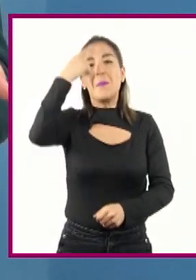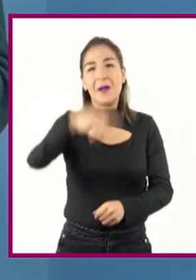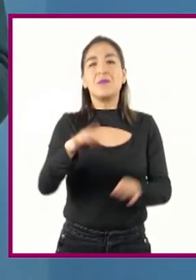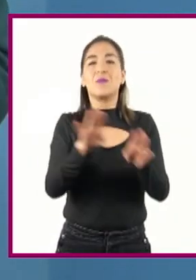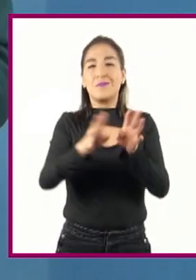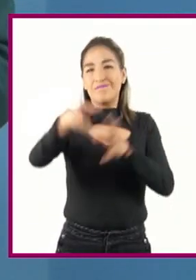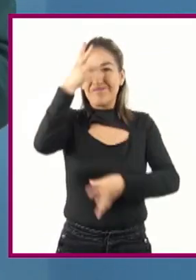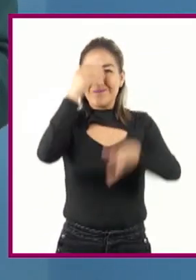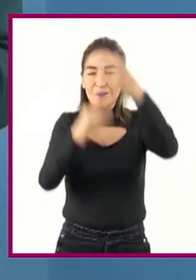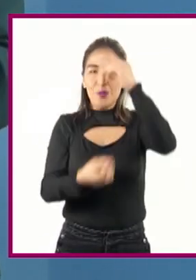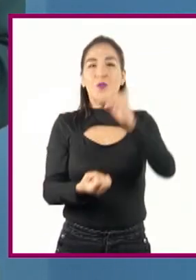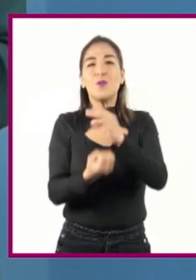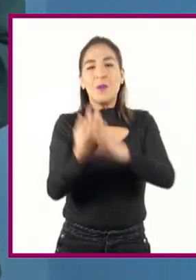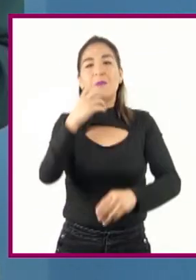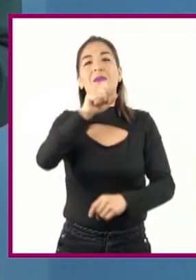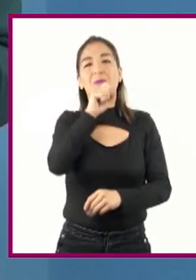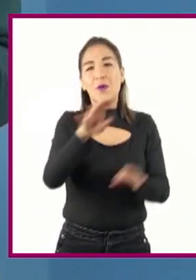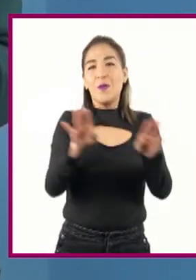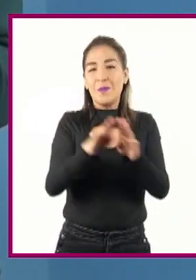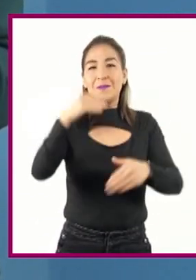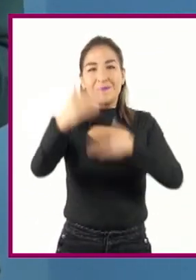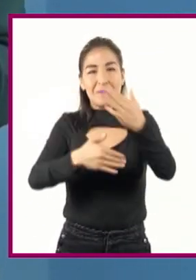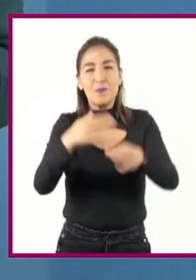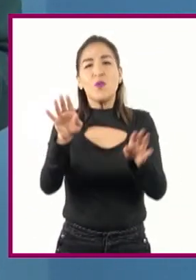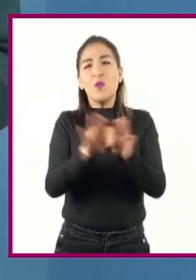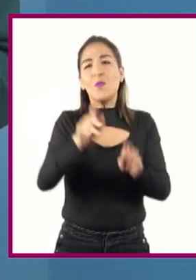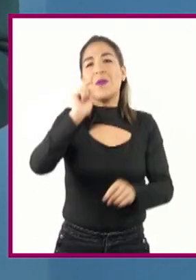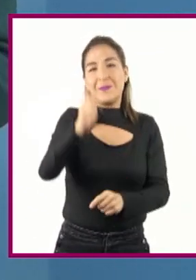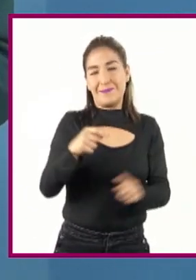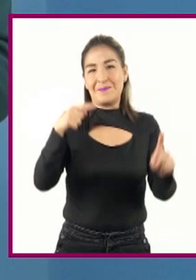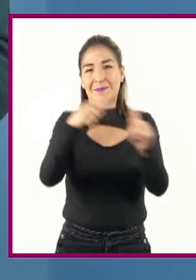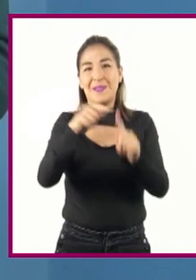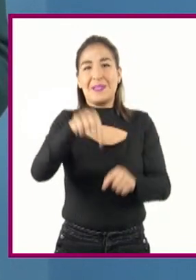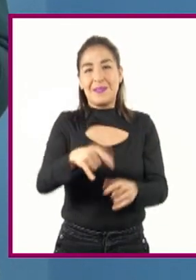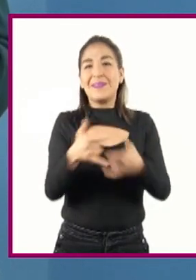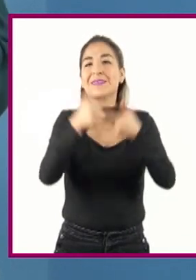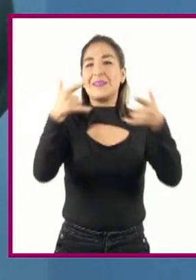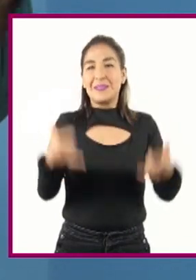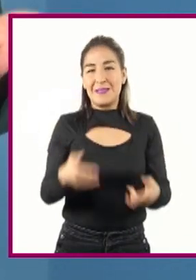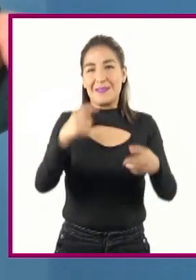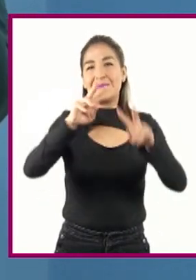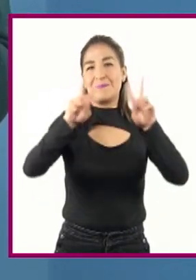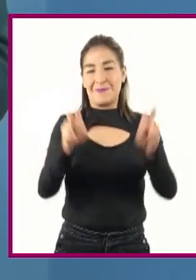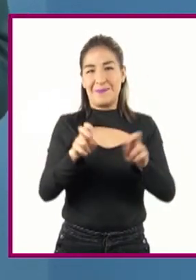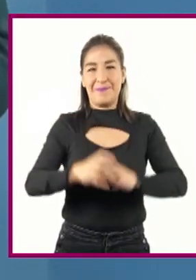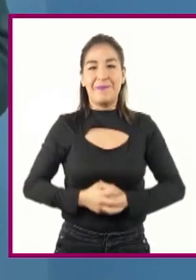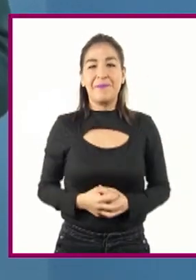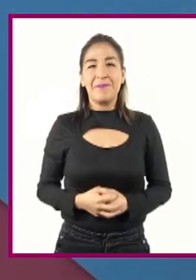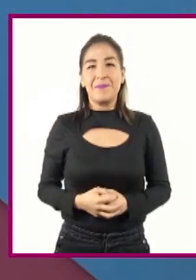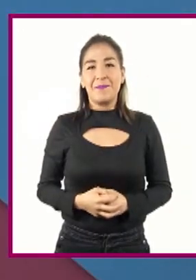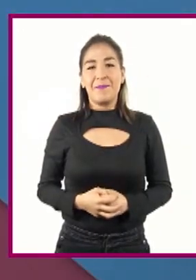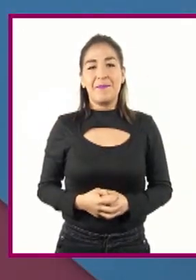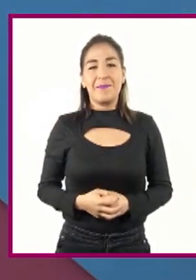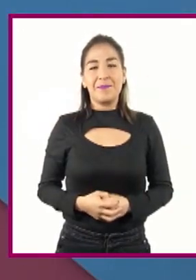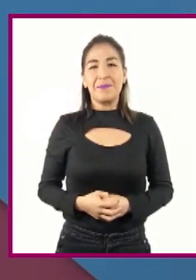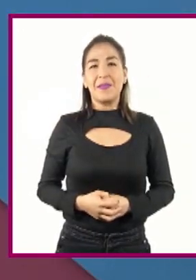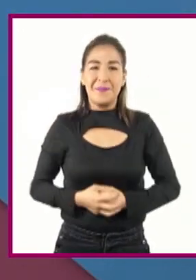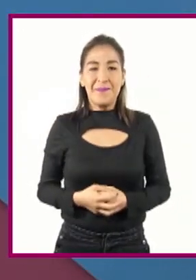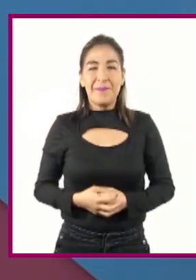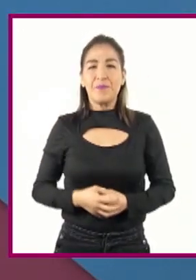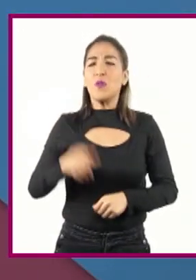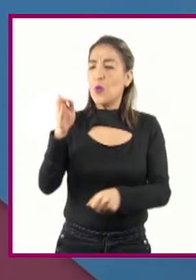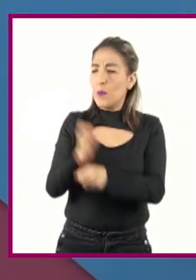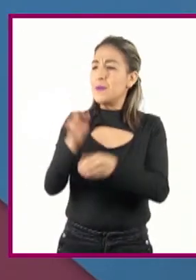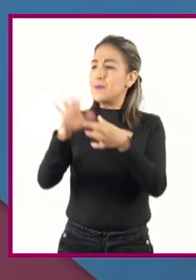adquirir nuevos conocimientos y desarrollar habilidades correspondientes a la asignatura Historia. Cuéntenos,